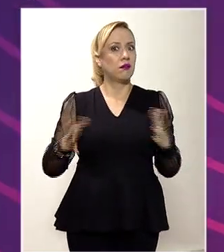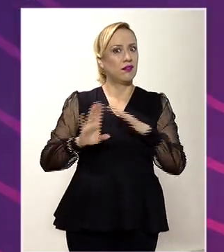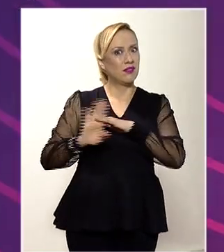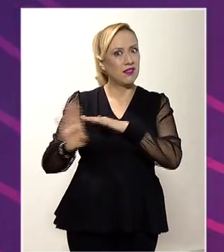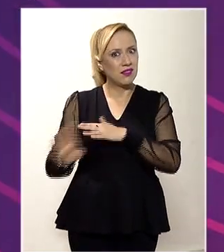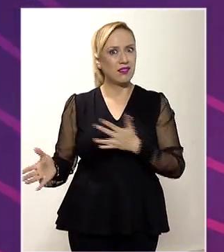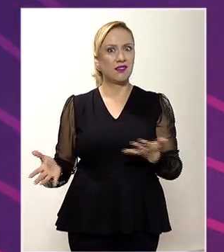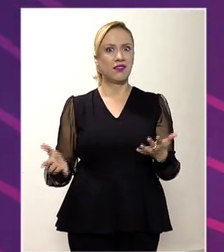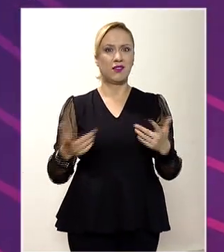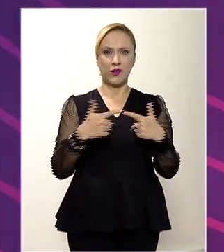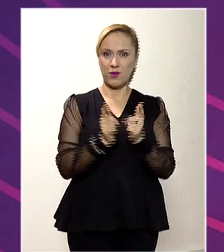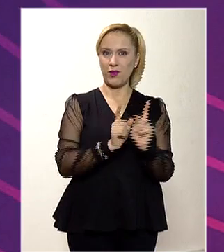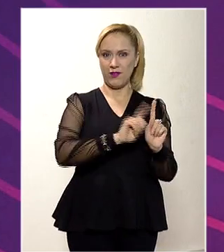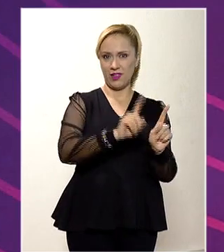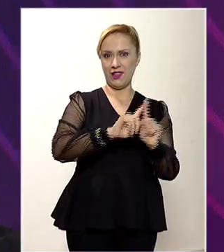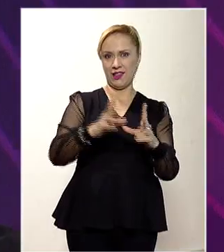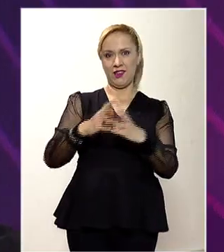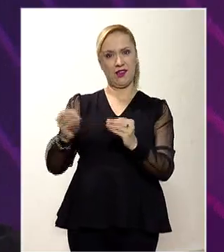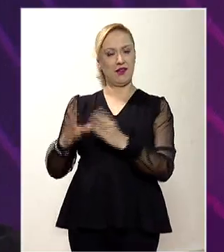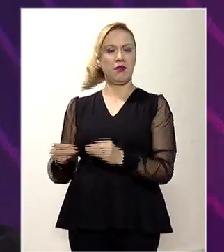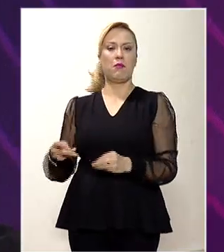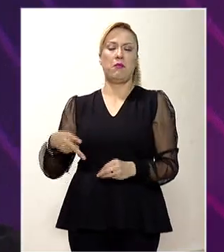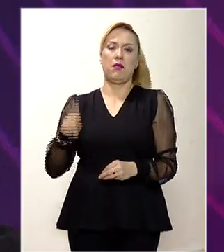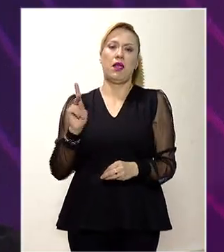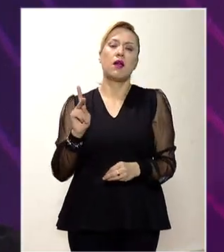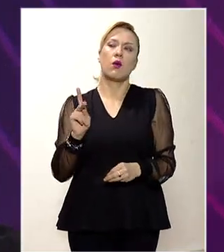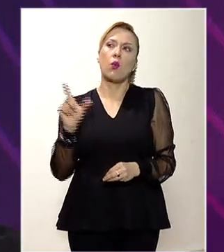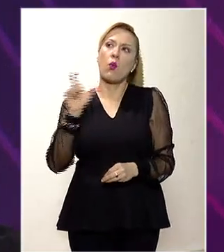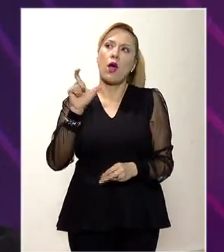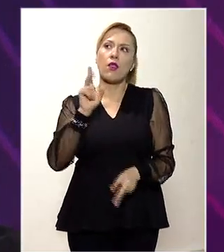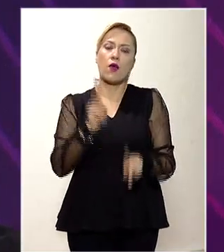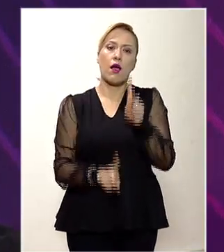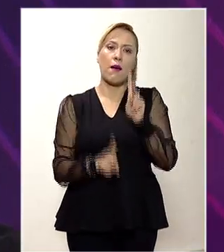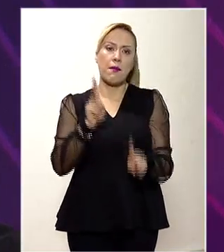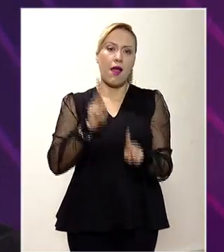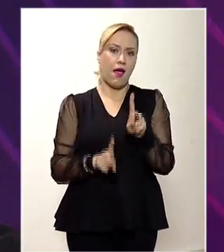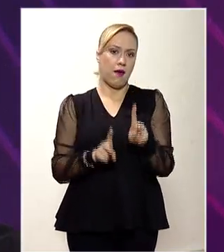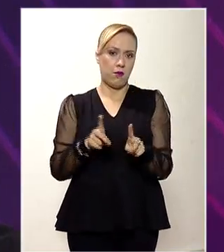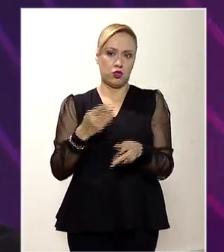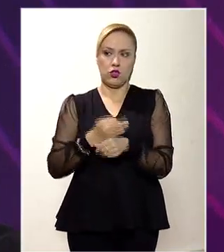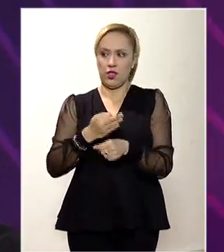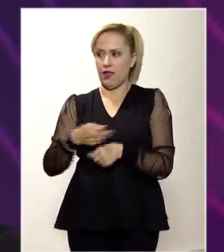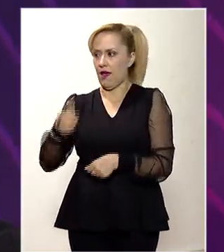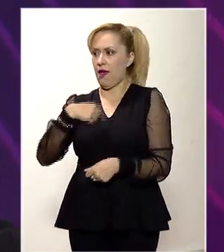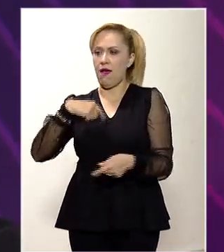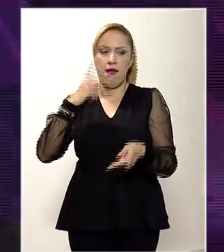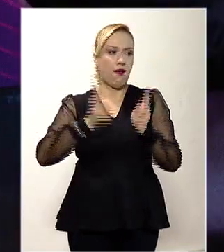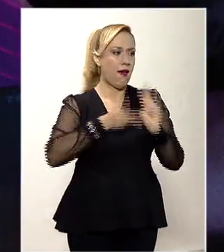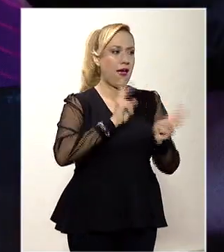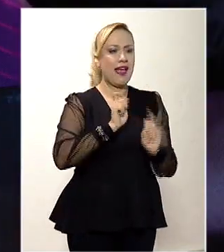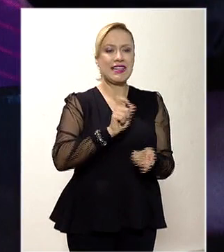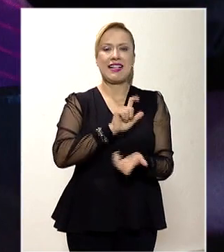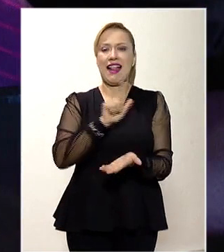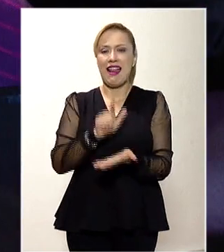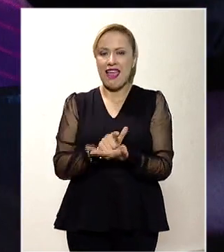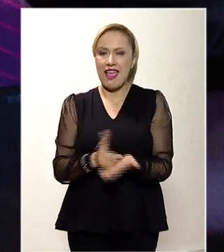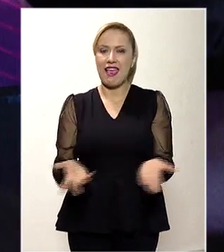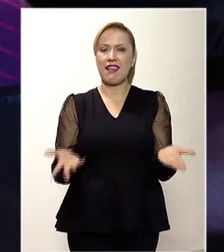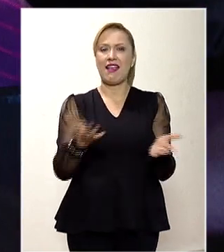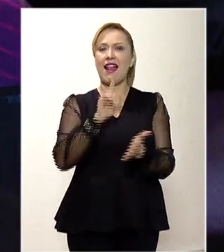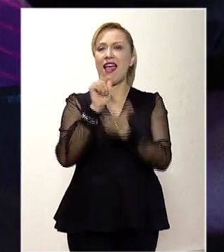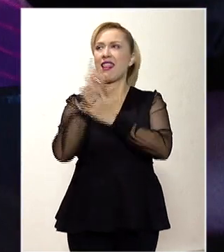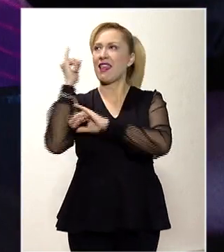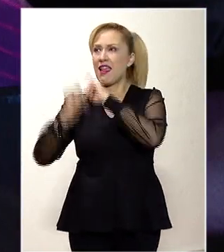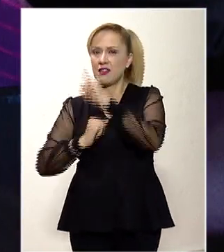grupos los afectados por las desapariciones, pero que aun cuando estamos hablando de derecho, de normas jurídicas, como los principios o las